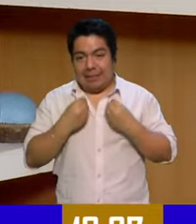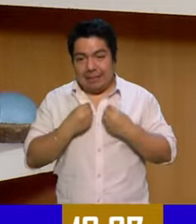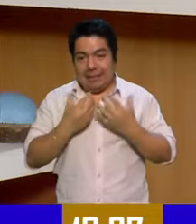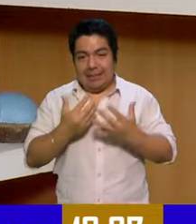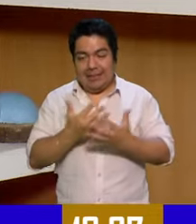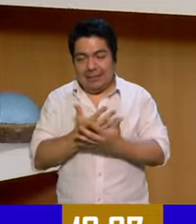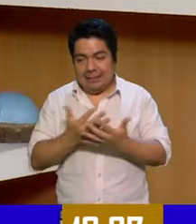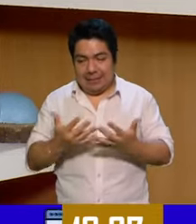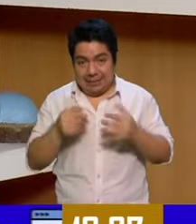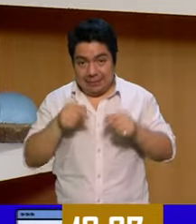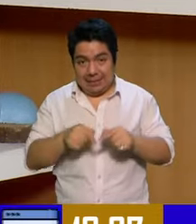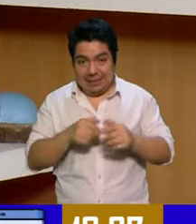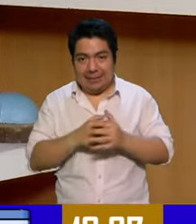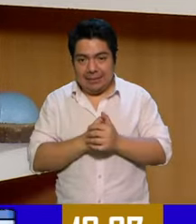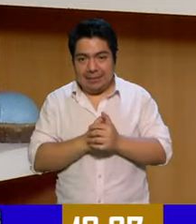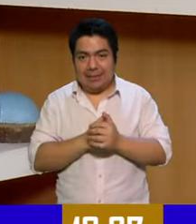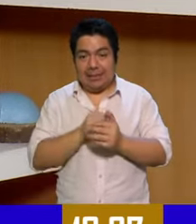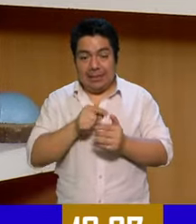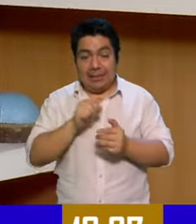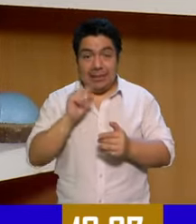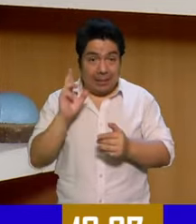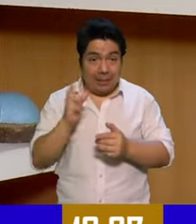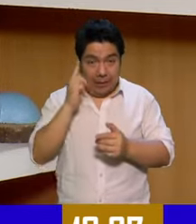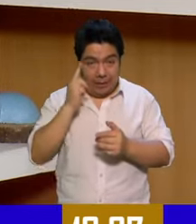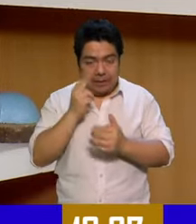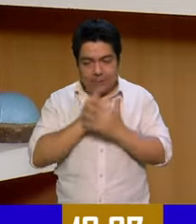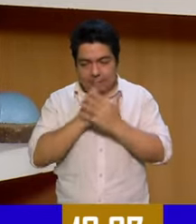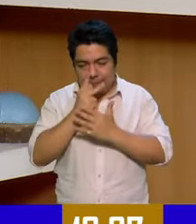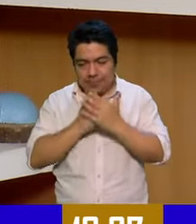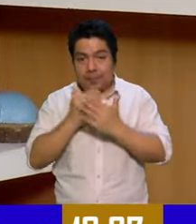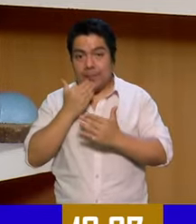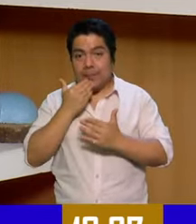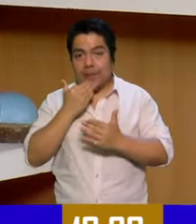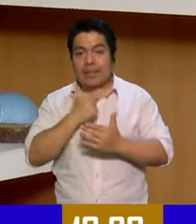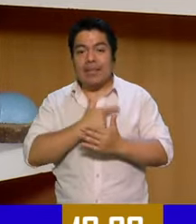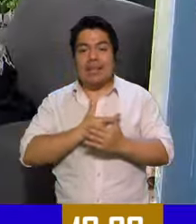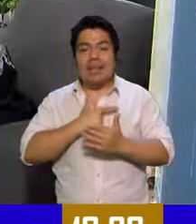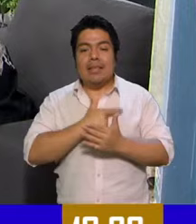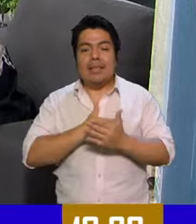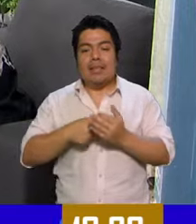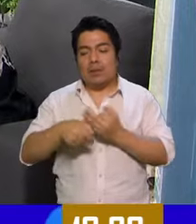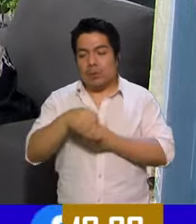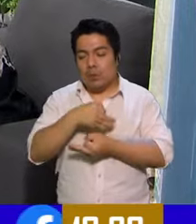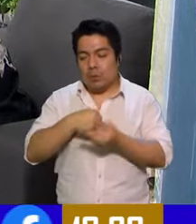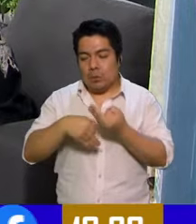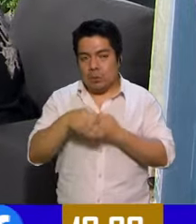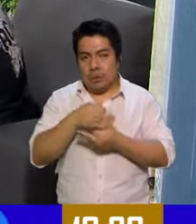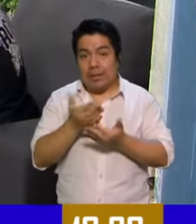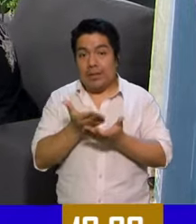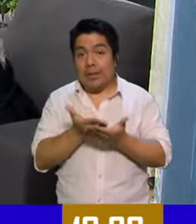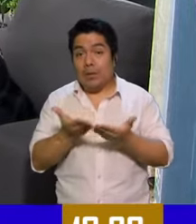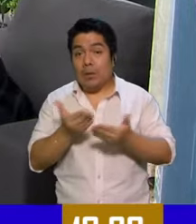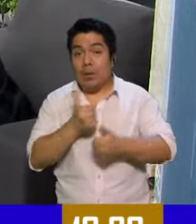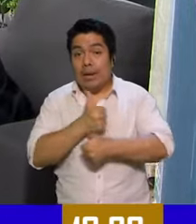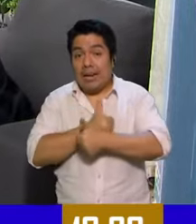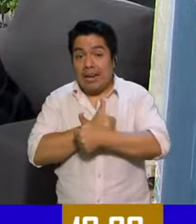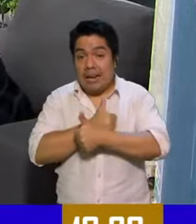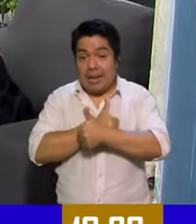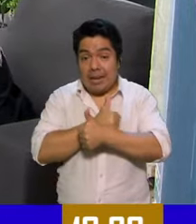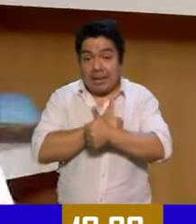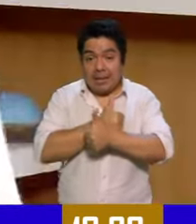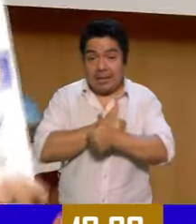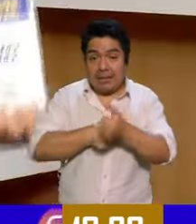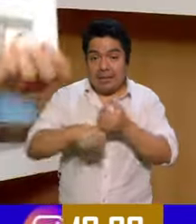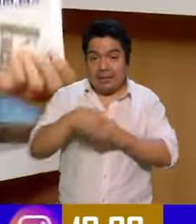parte corta de este programa universitario. Estamos muy emocionadas y emocionados de compartirles que este es un concurso para que todas las personas... Miren